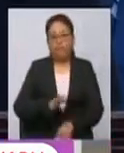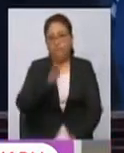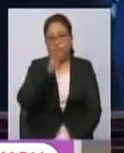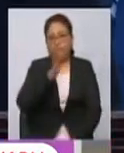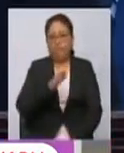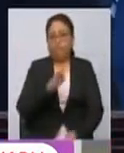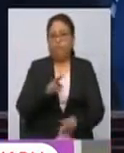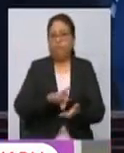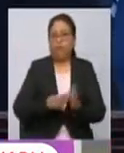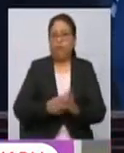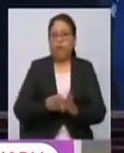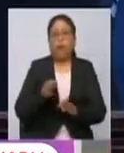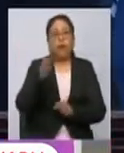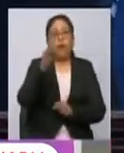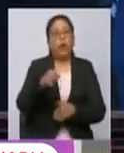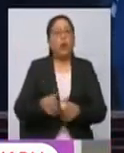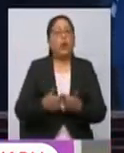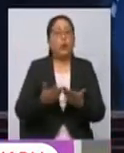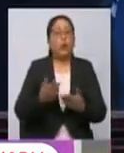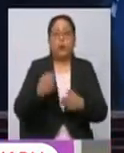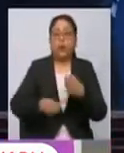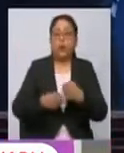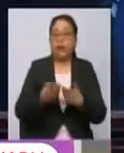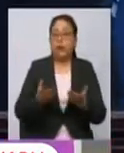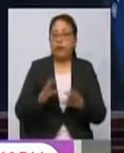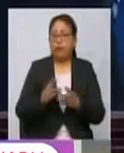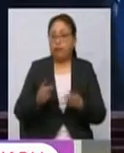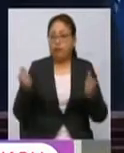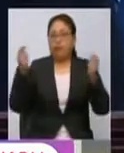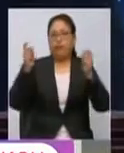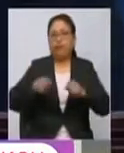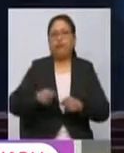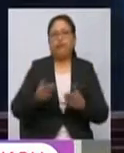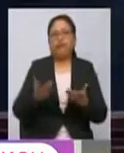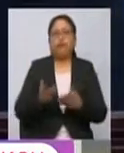firme hacia la resolución del problema. Hoy